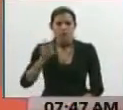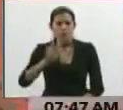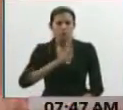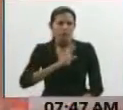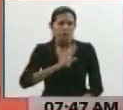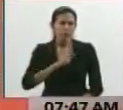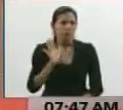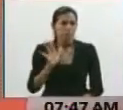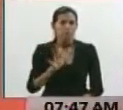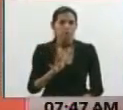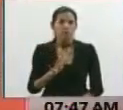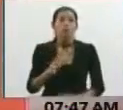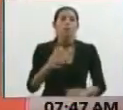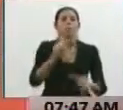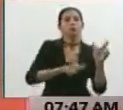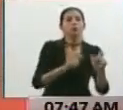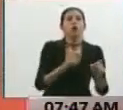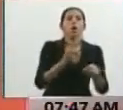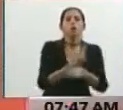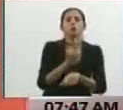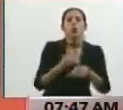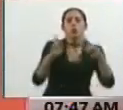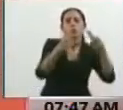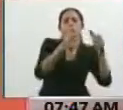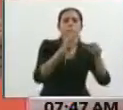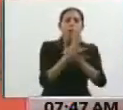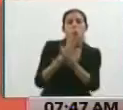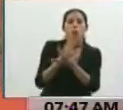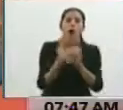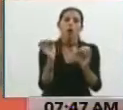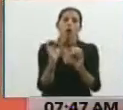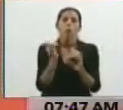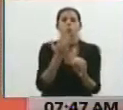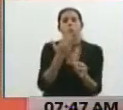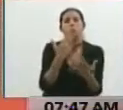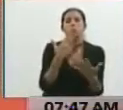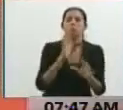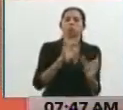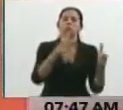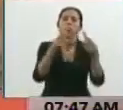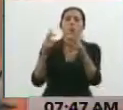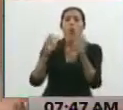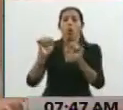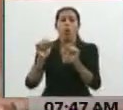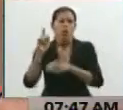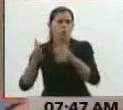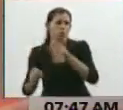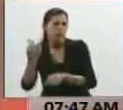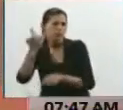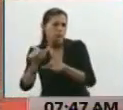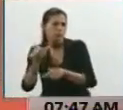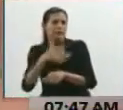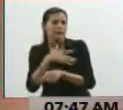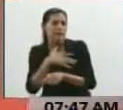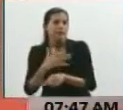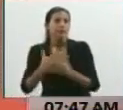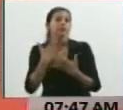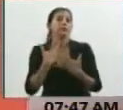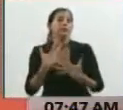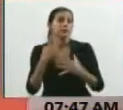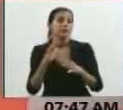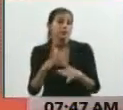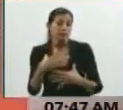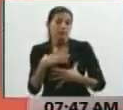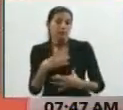más son más los recreativos son más los que tienen los privados hay un drone quizás un modelo específico y cuál lo quieren los terceros sin muchos permisos